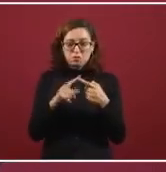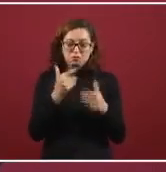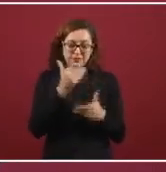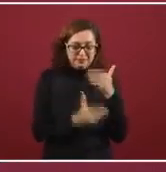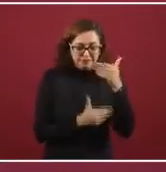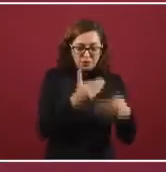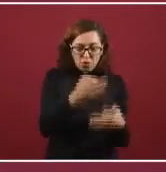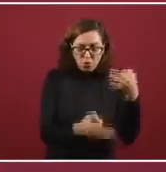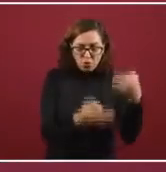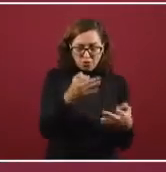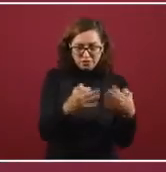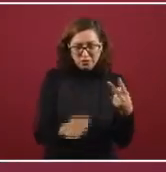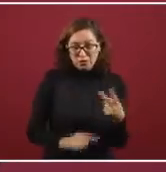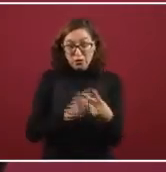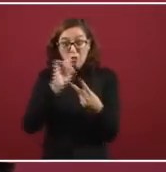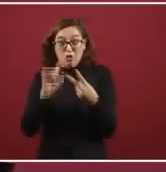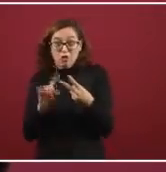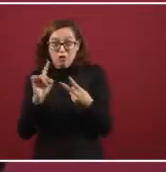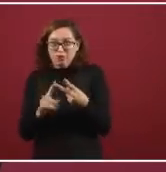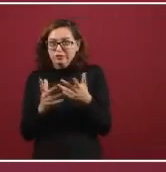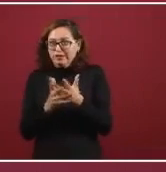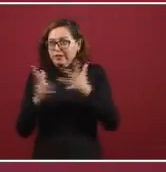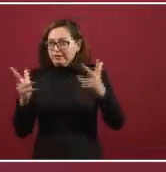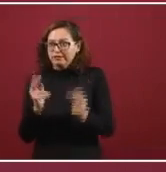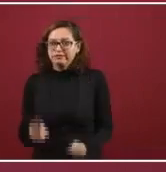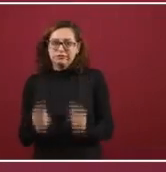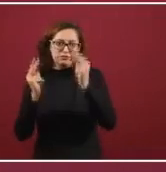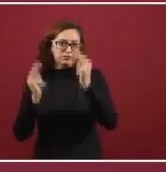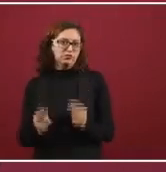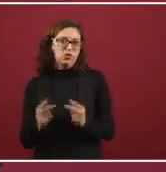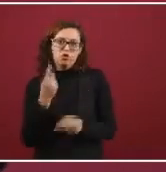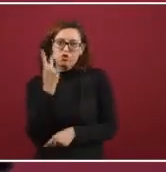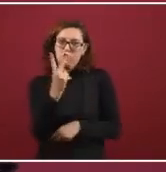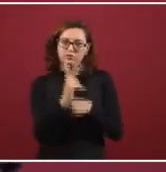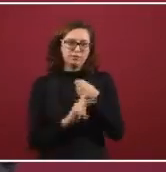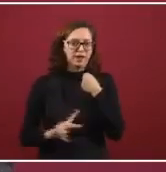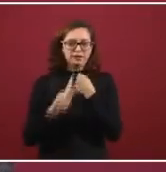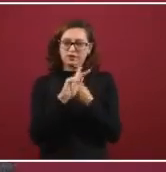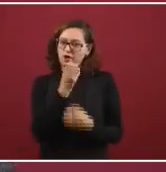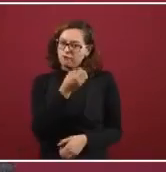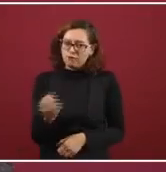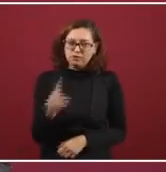la naturaleza de lo que estás combatiendo, tiene que ser binacional el esfuerzo.